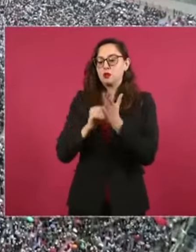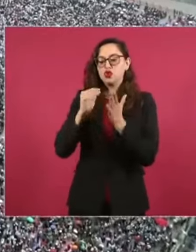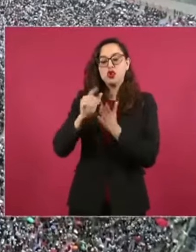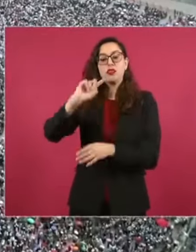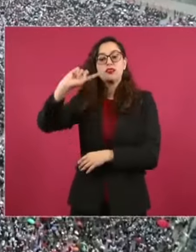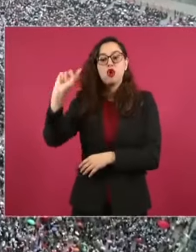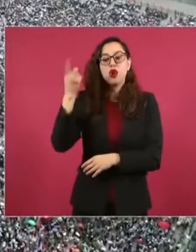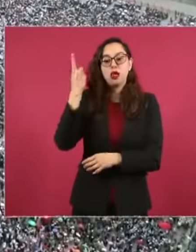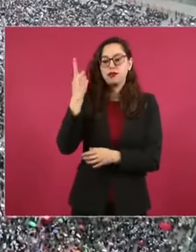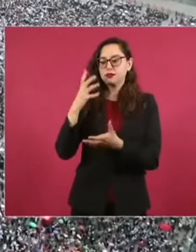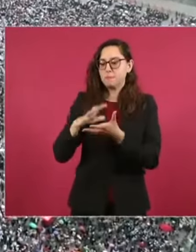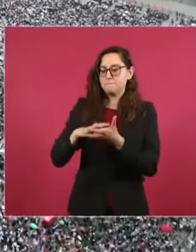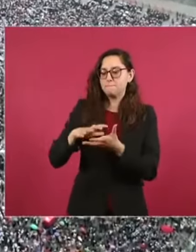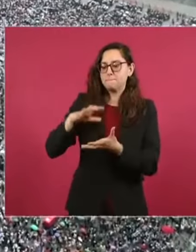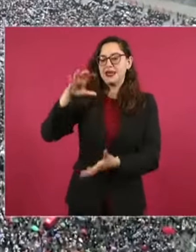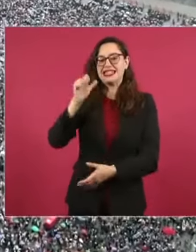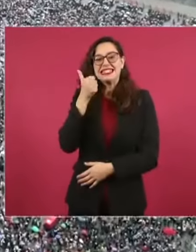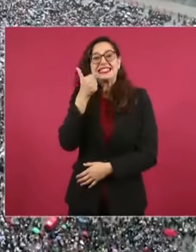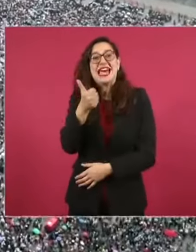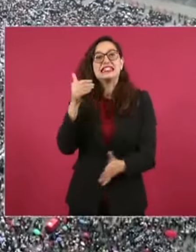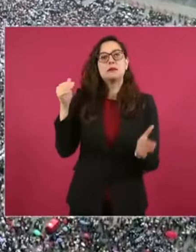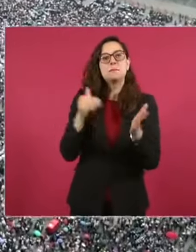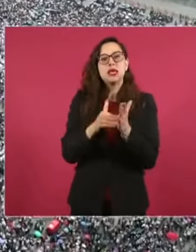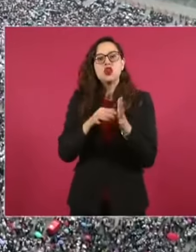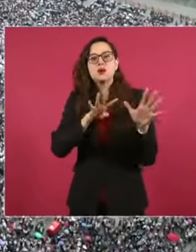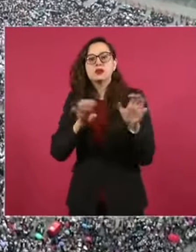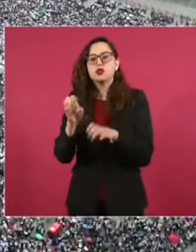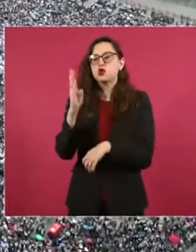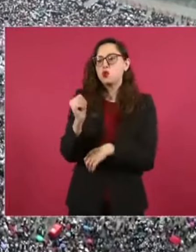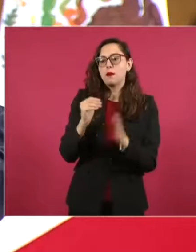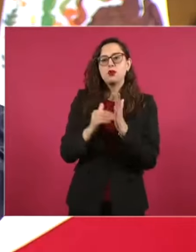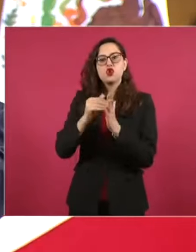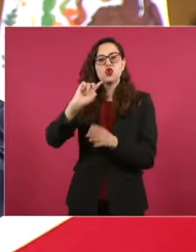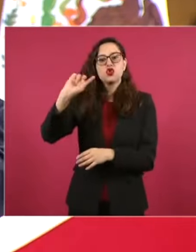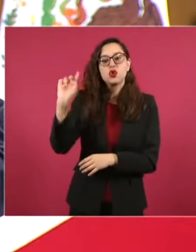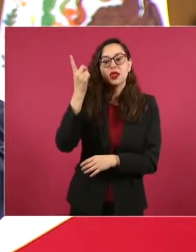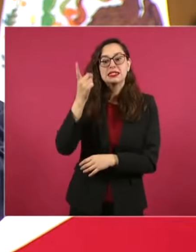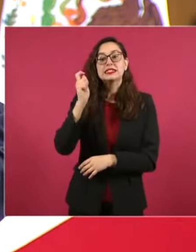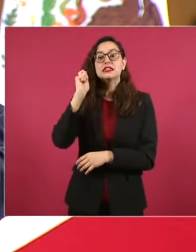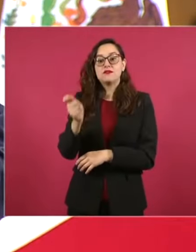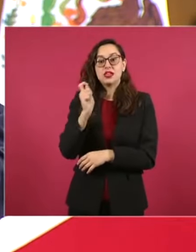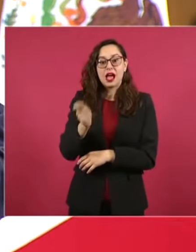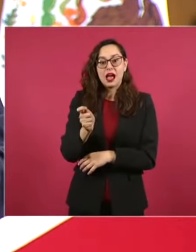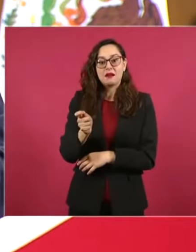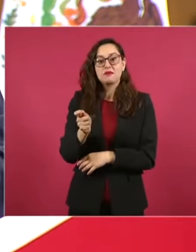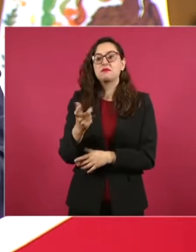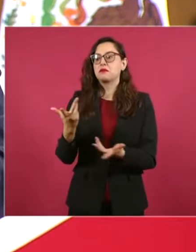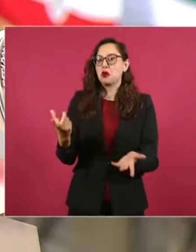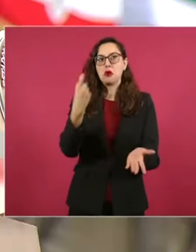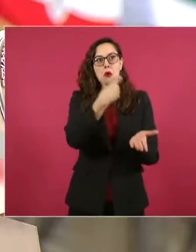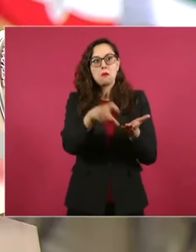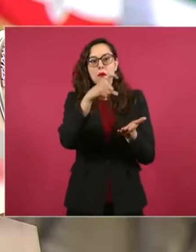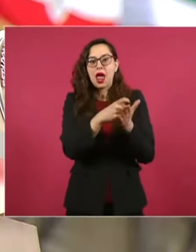dólares a 6.909 millones de dólares. Es decir, vendimos más de lo que